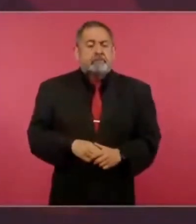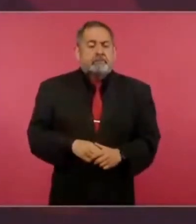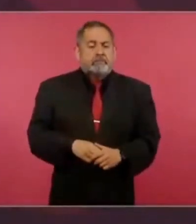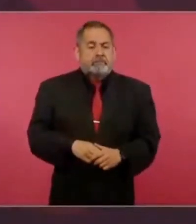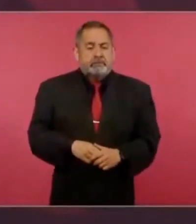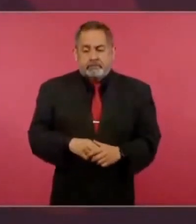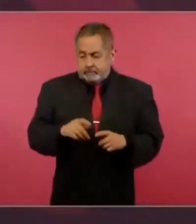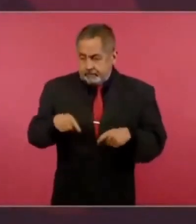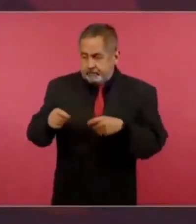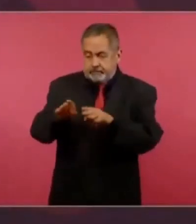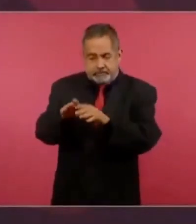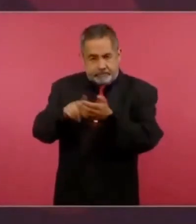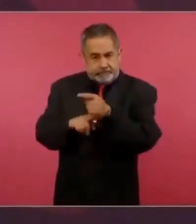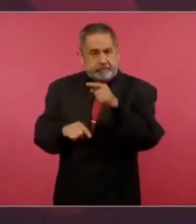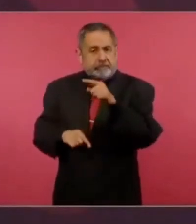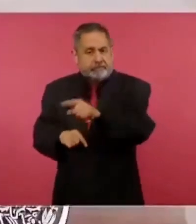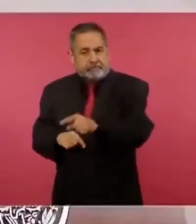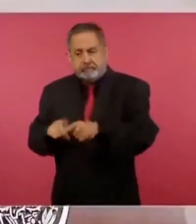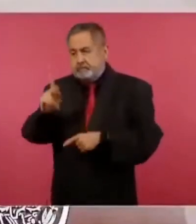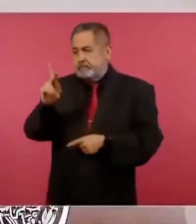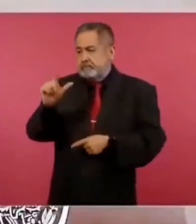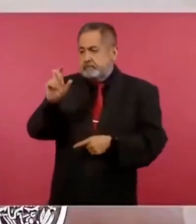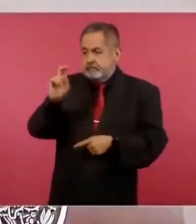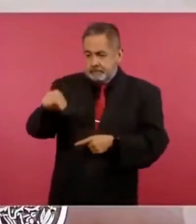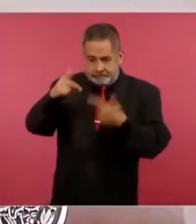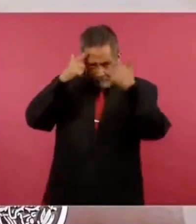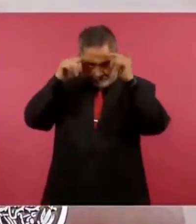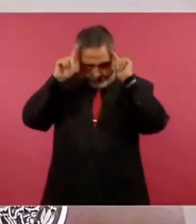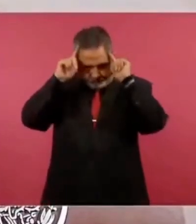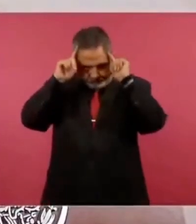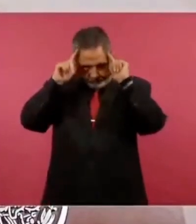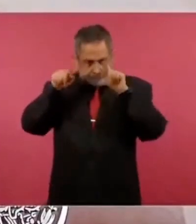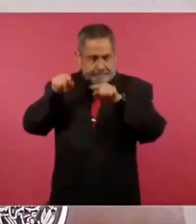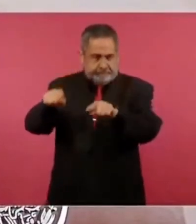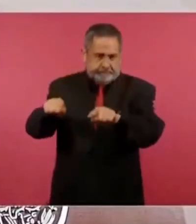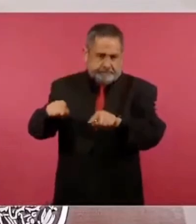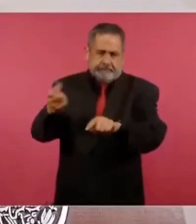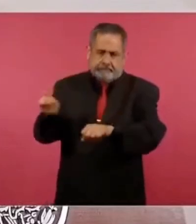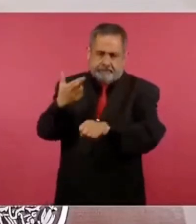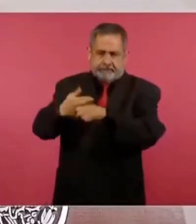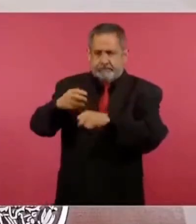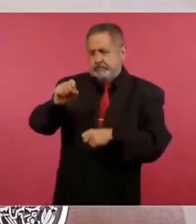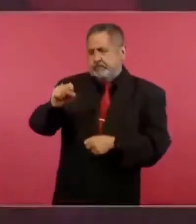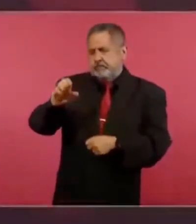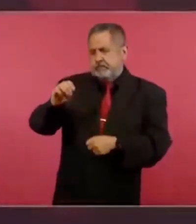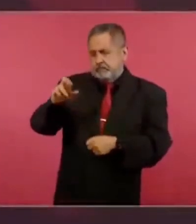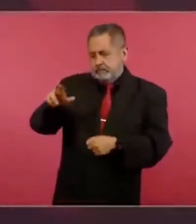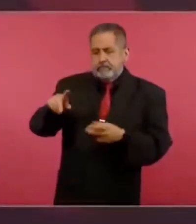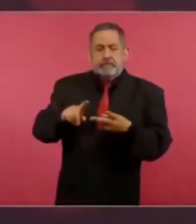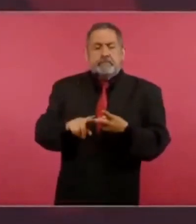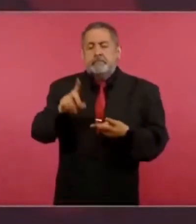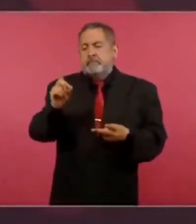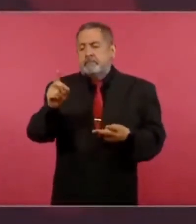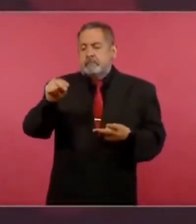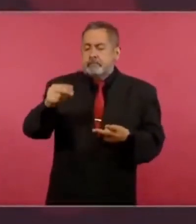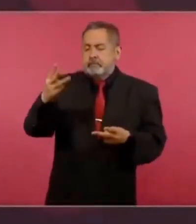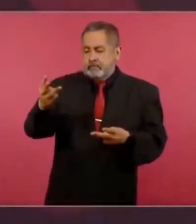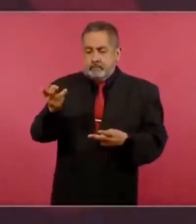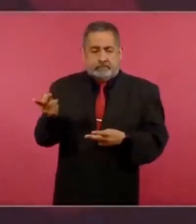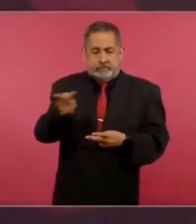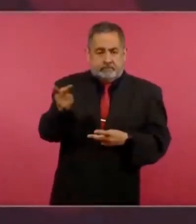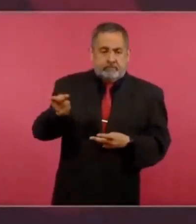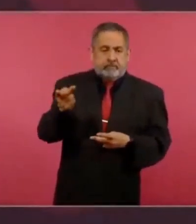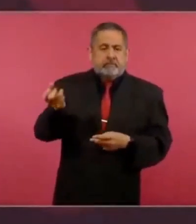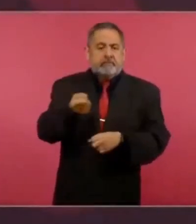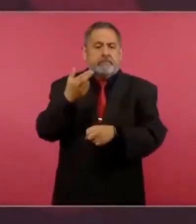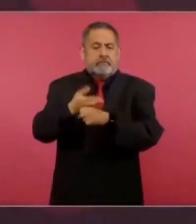La aplicación del Plan Marina, en el caso de la Secretaría de Marina, y el Plan DN3 en el caso de la Secretaría de la Defensa.